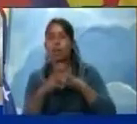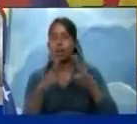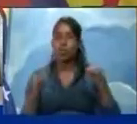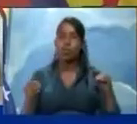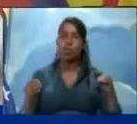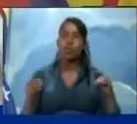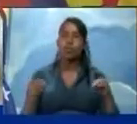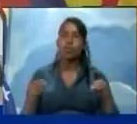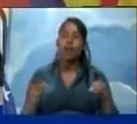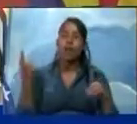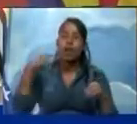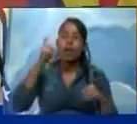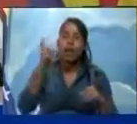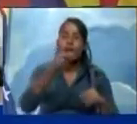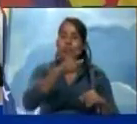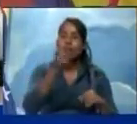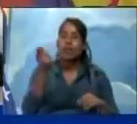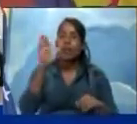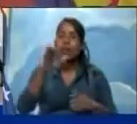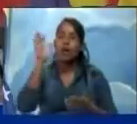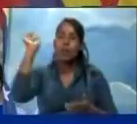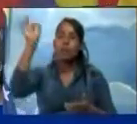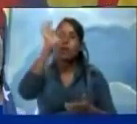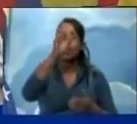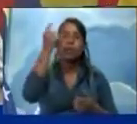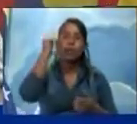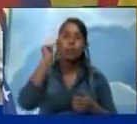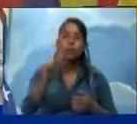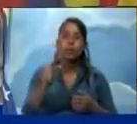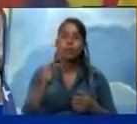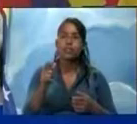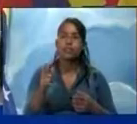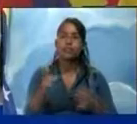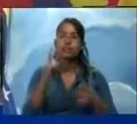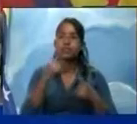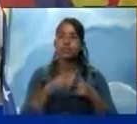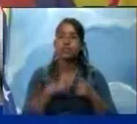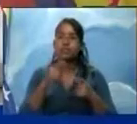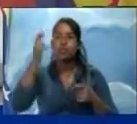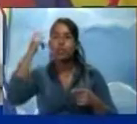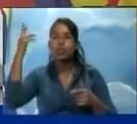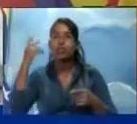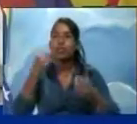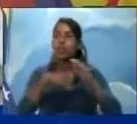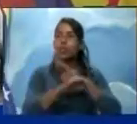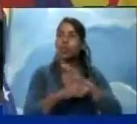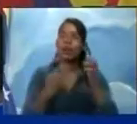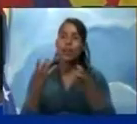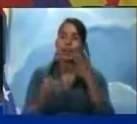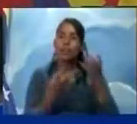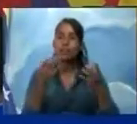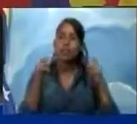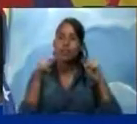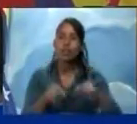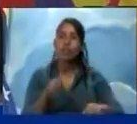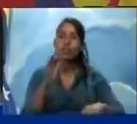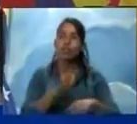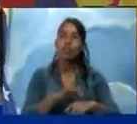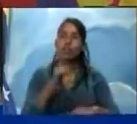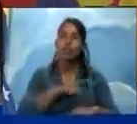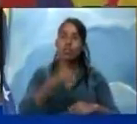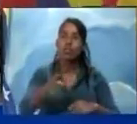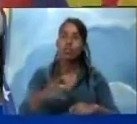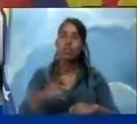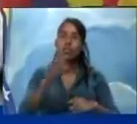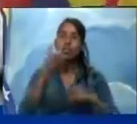todito. Hay una persona que anda predicando por ahí y ella soñó que fue al infierno. Y hoy toca la paila